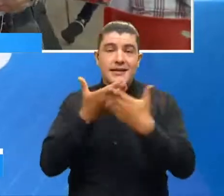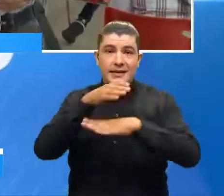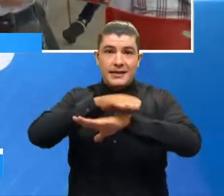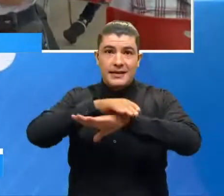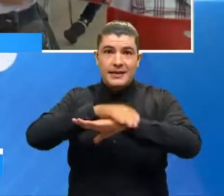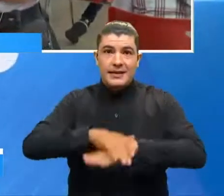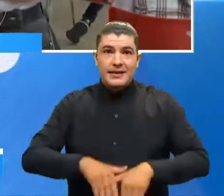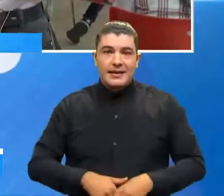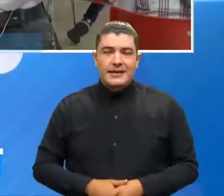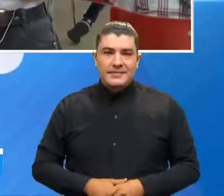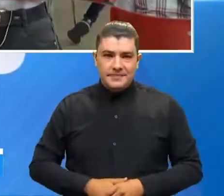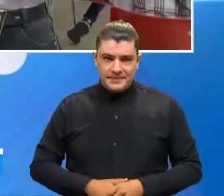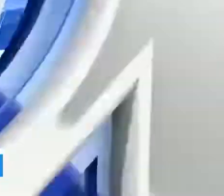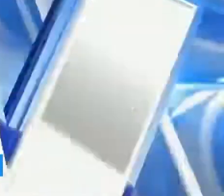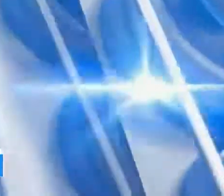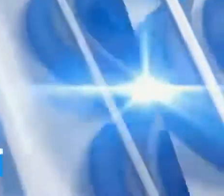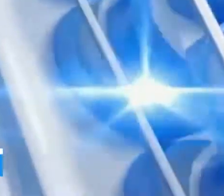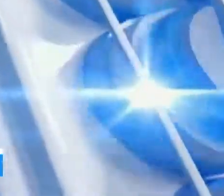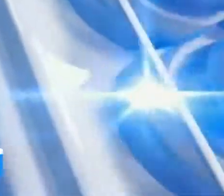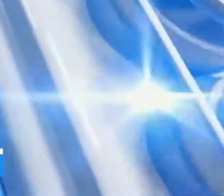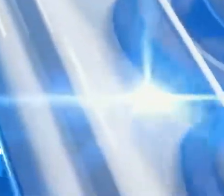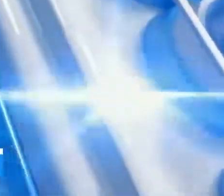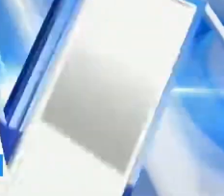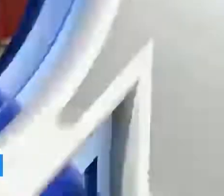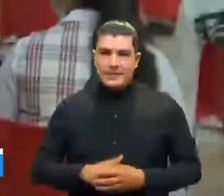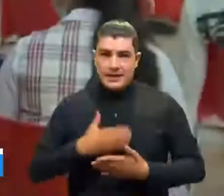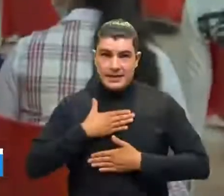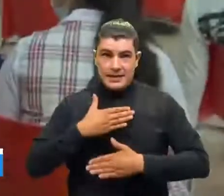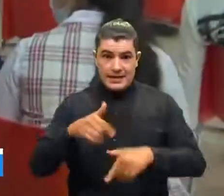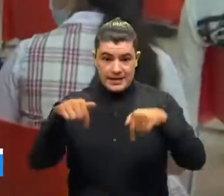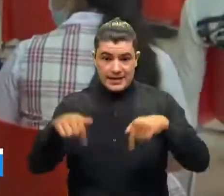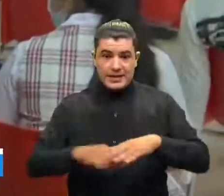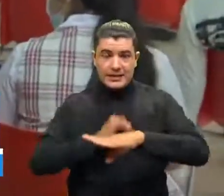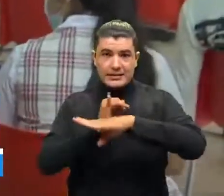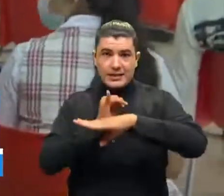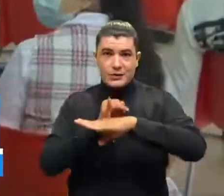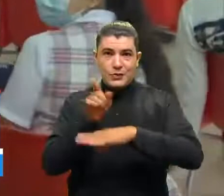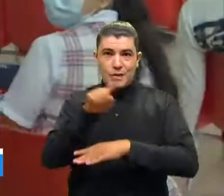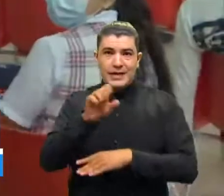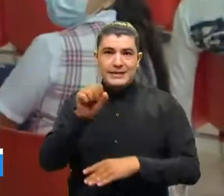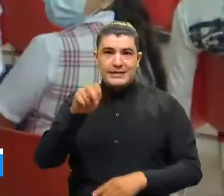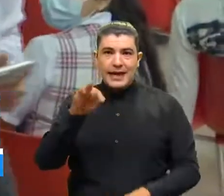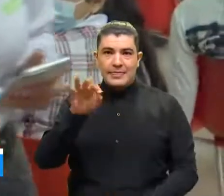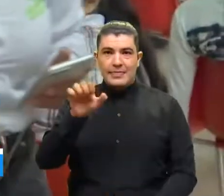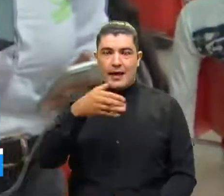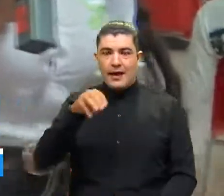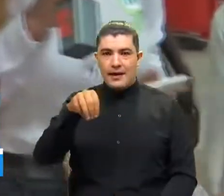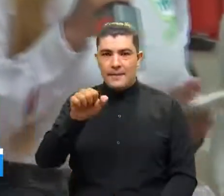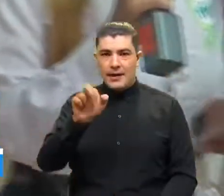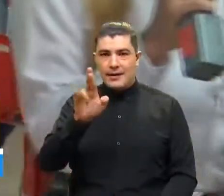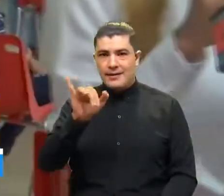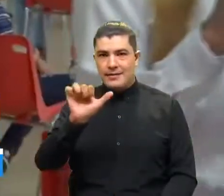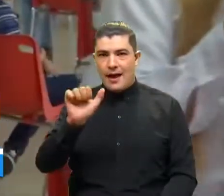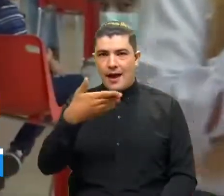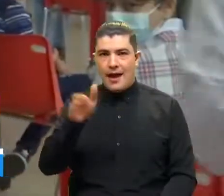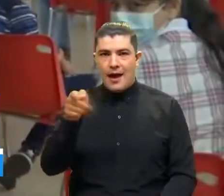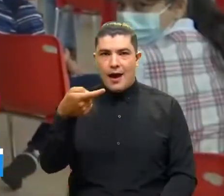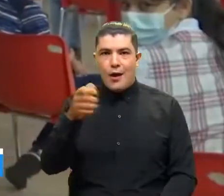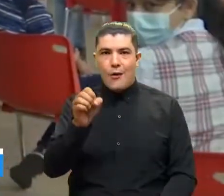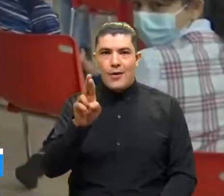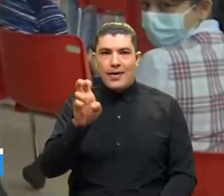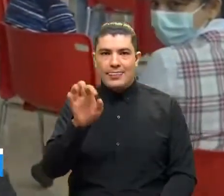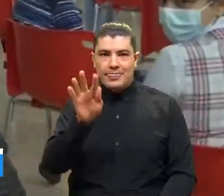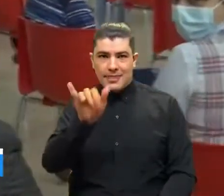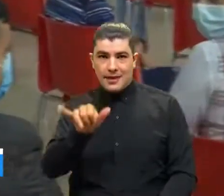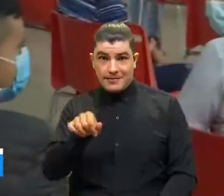pues lo saludo desde el instituto santamaría cobre ubicado en bucaramanga pues como ustedes pueden observar ya los estudiantes ingresaron